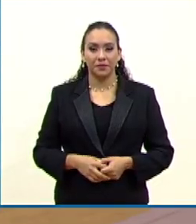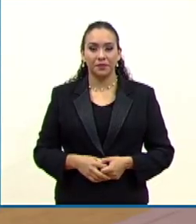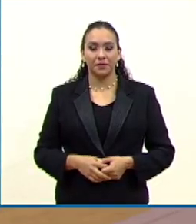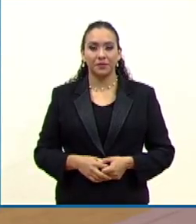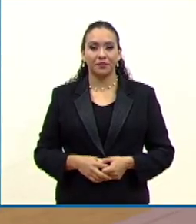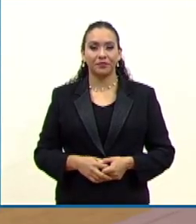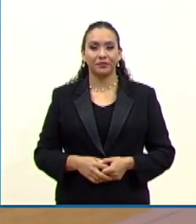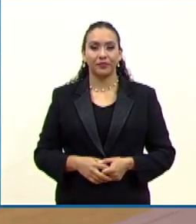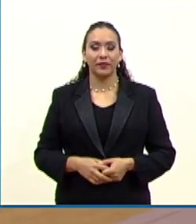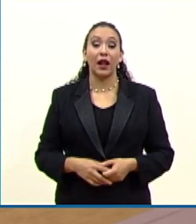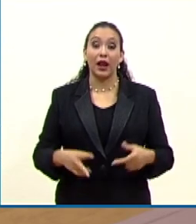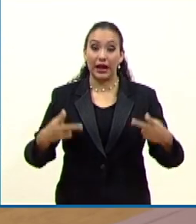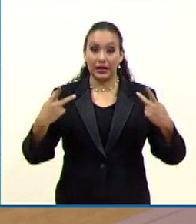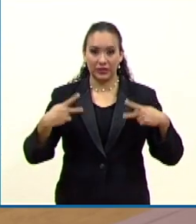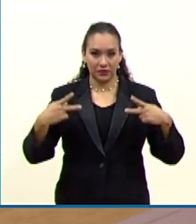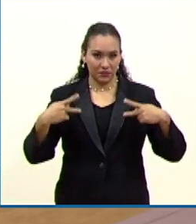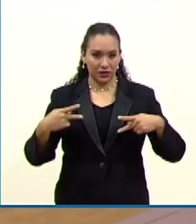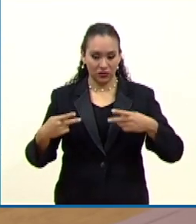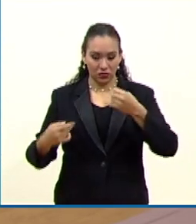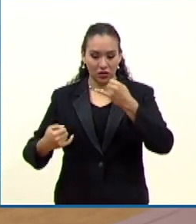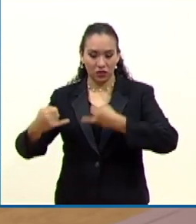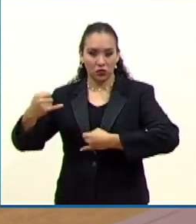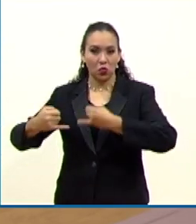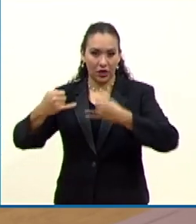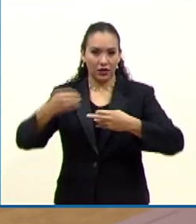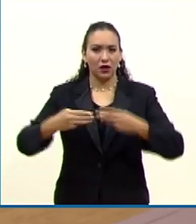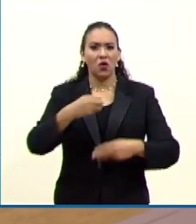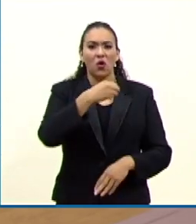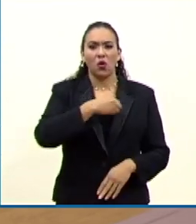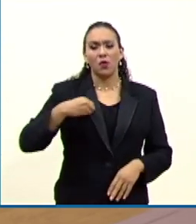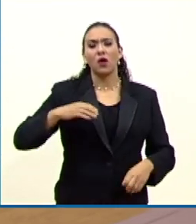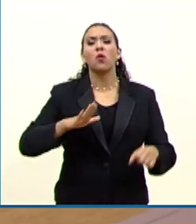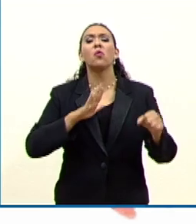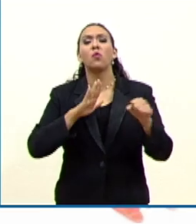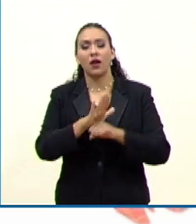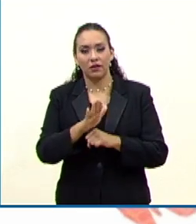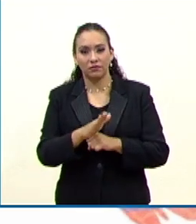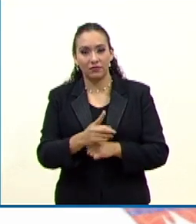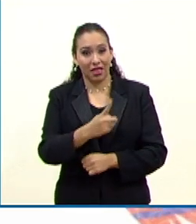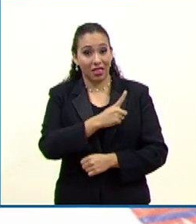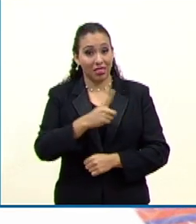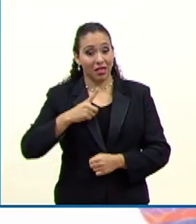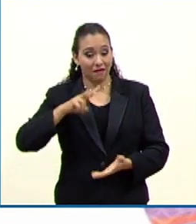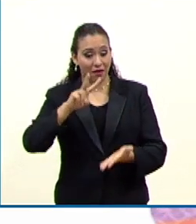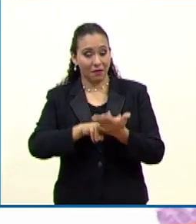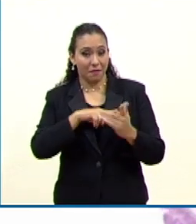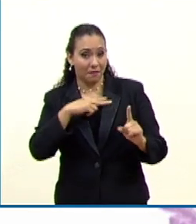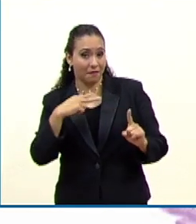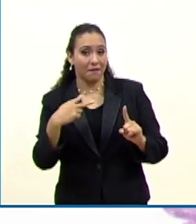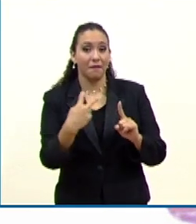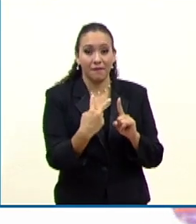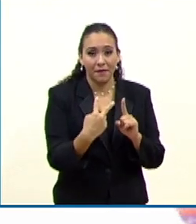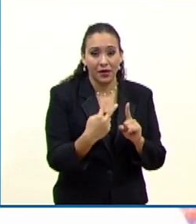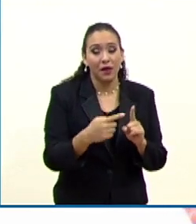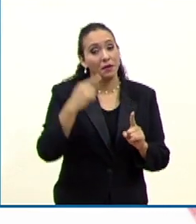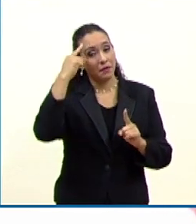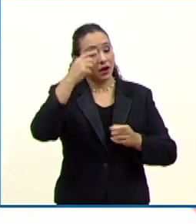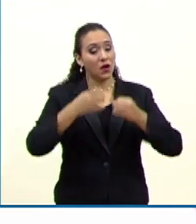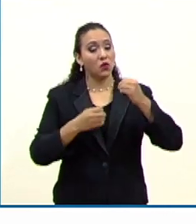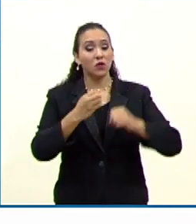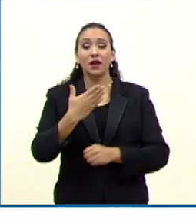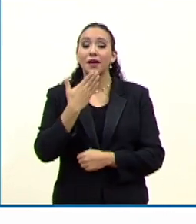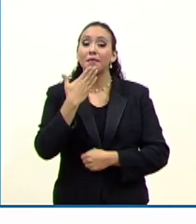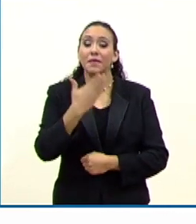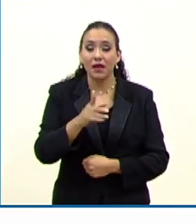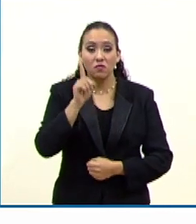La obligación de las personas juzgadoras en Iberoamérica es transversalizar la perspectiva de género en la impartición de justicia, con el